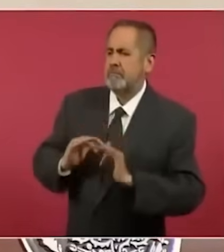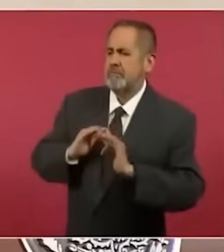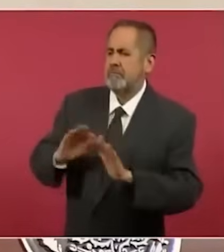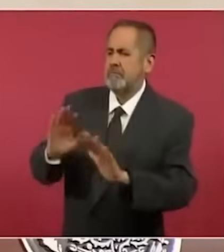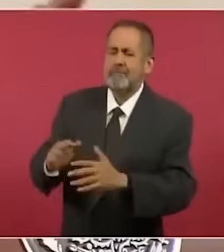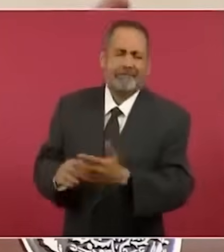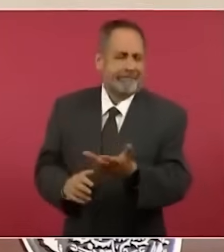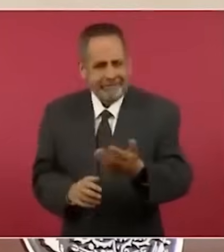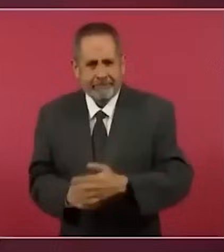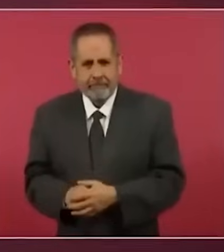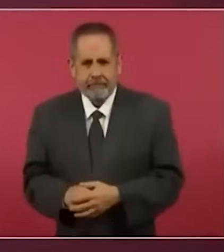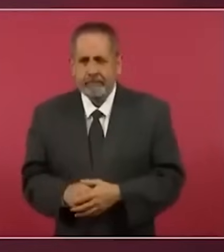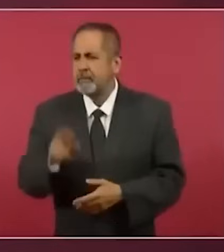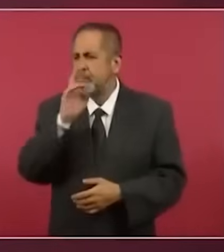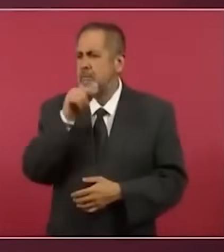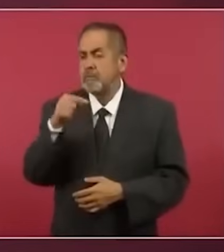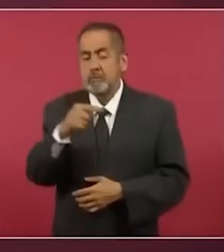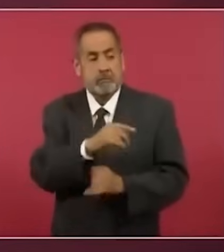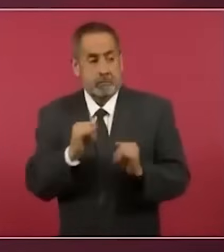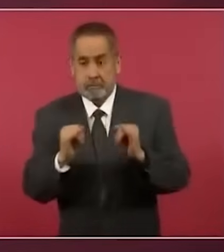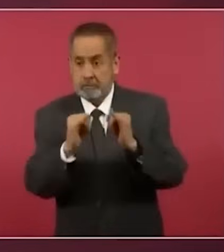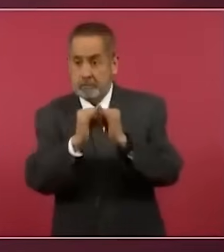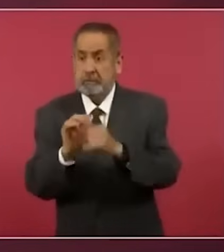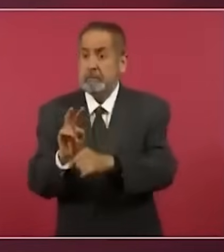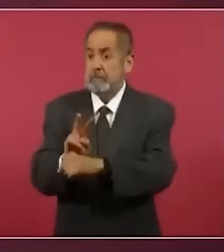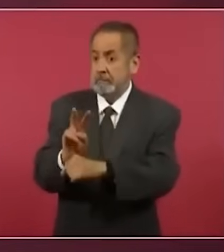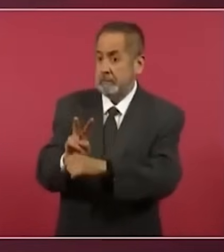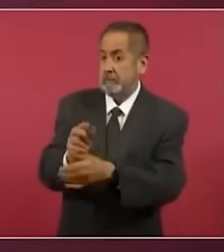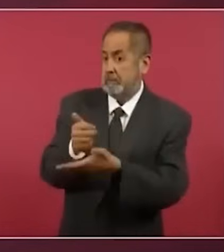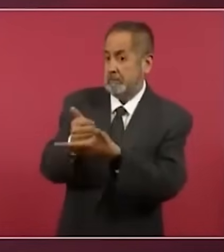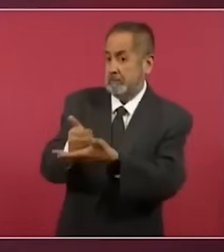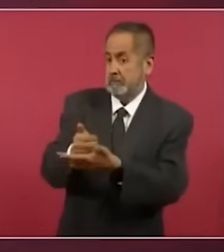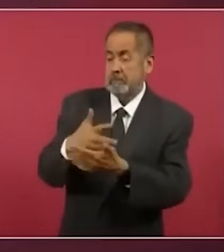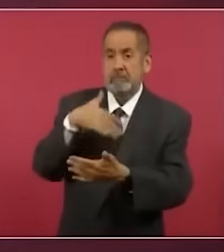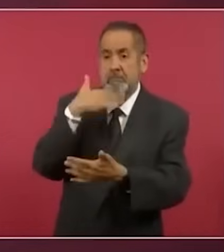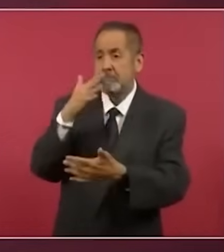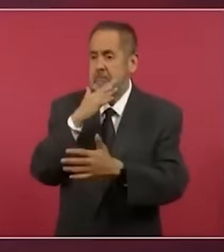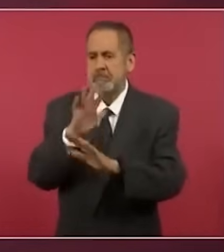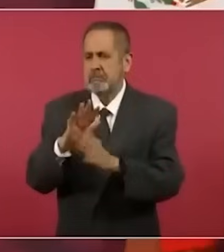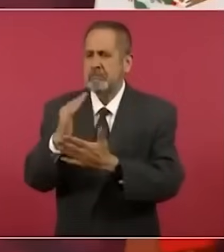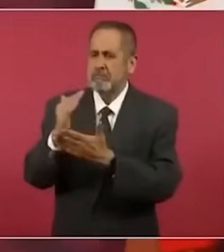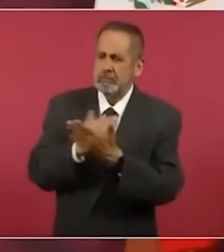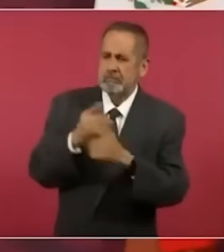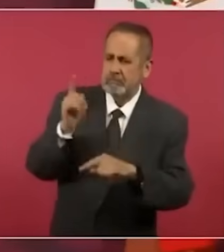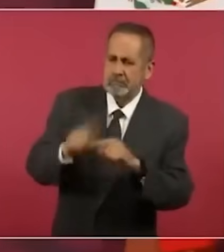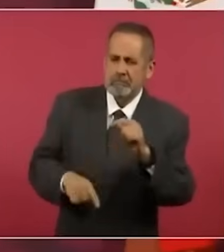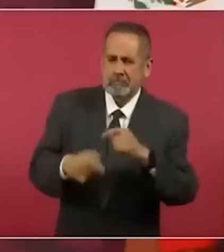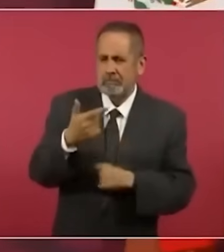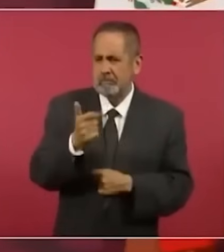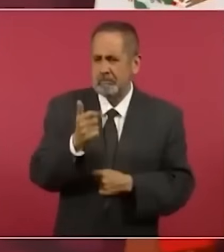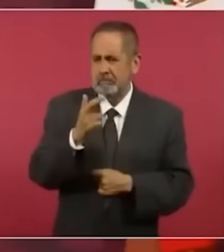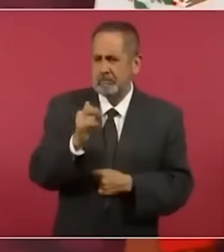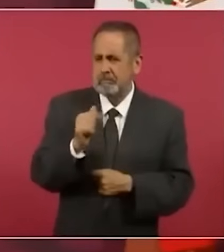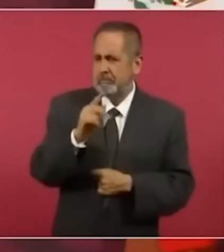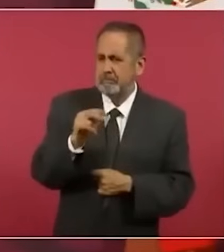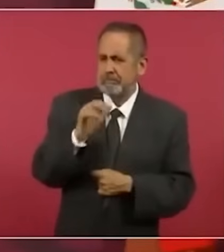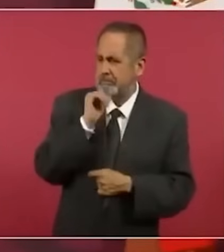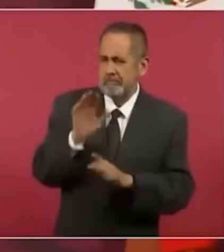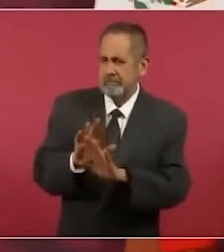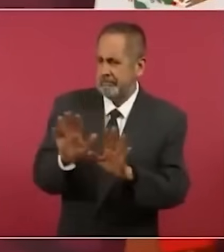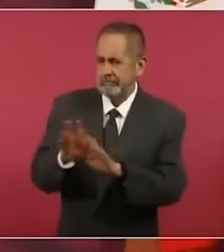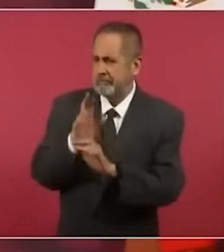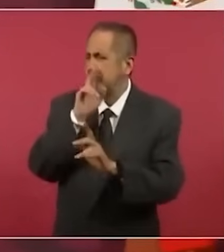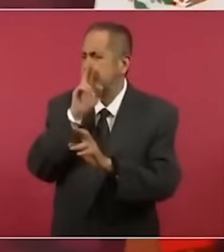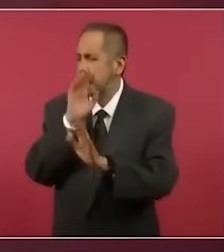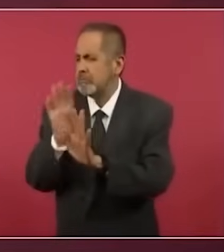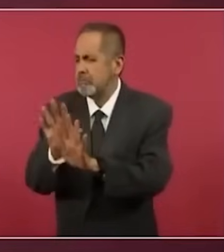Ellos van a cuidar. Ya no va a haber gente como García Luna. ¿Sí? Ya no van a